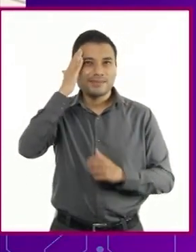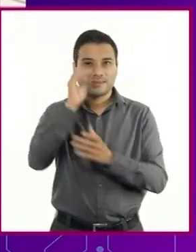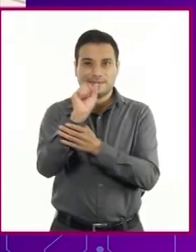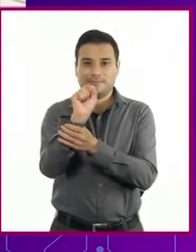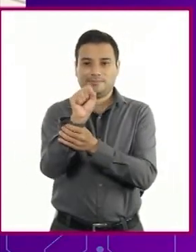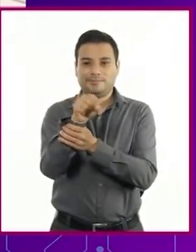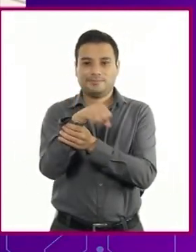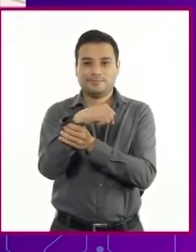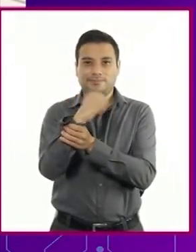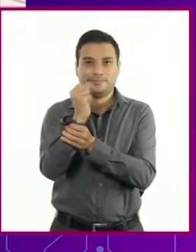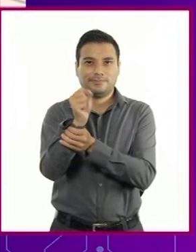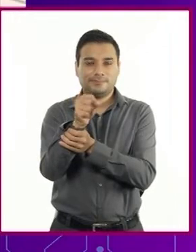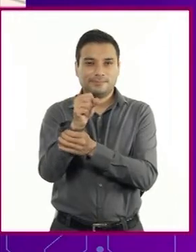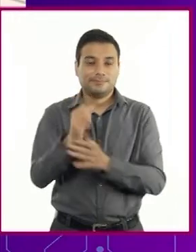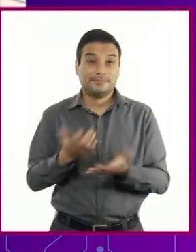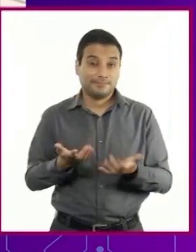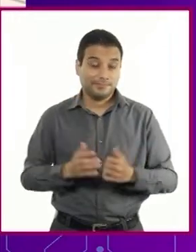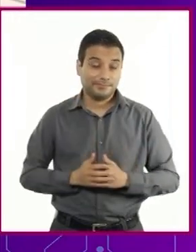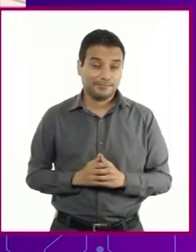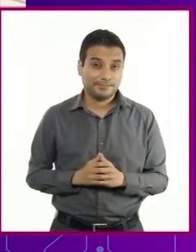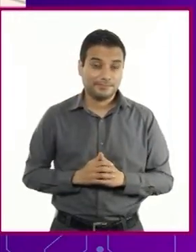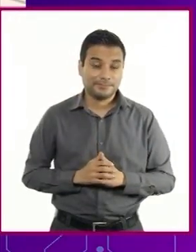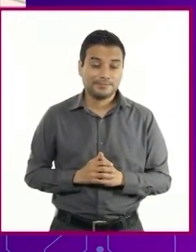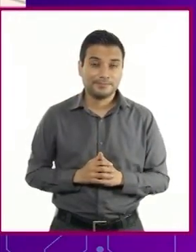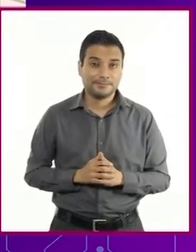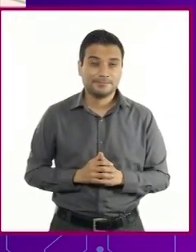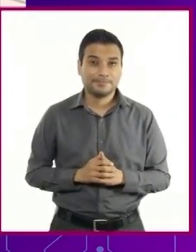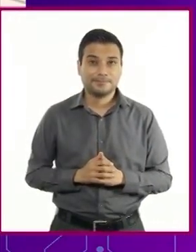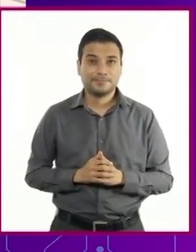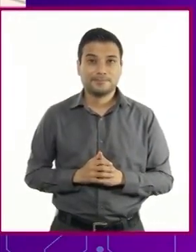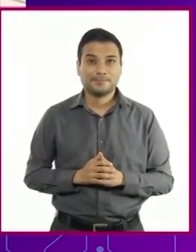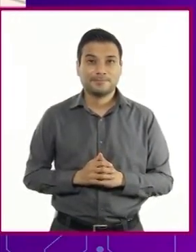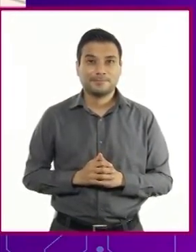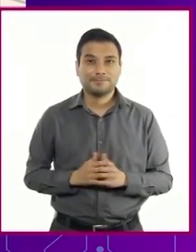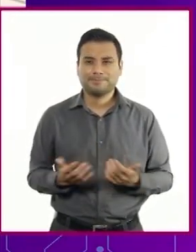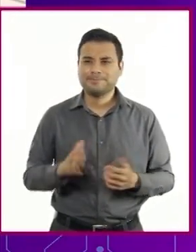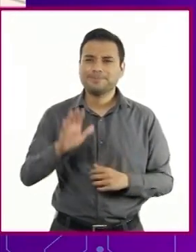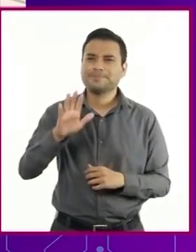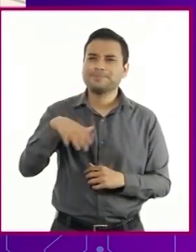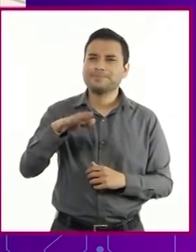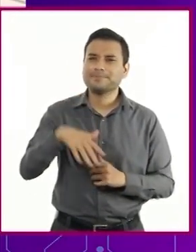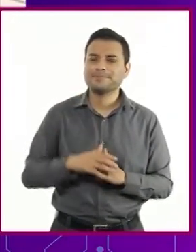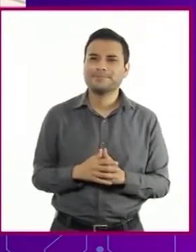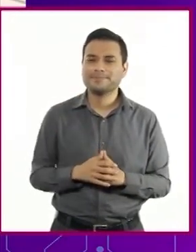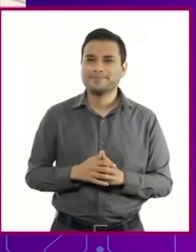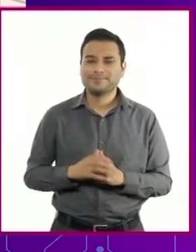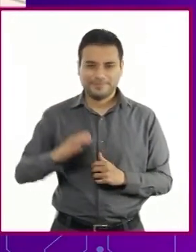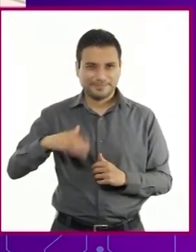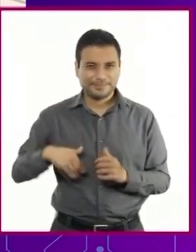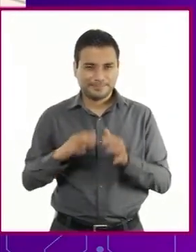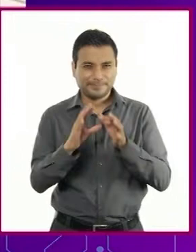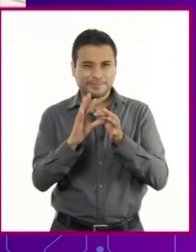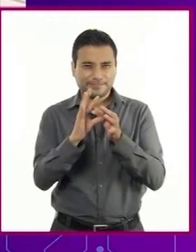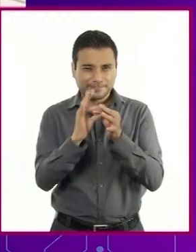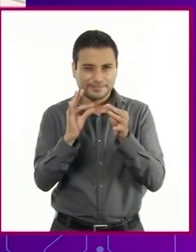donde se combinan varios de los movimientos anteriores. Maestra Brenda, con todo lo antes descrito, podemos